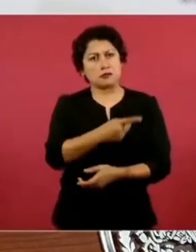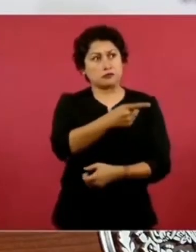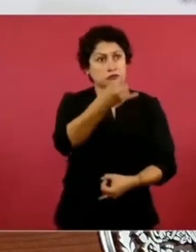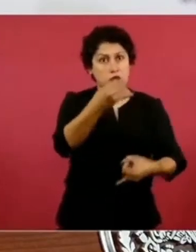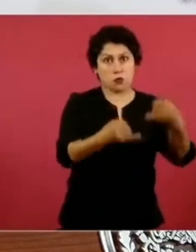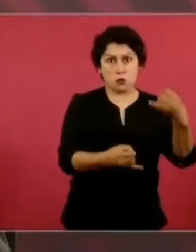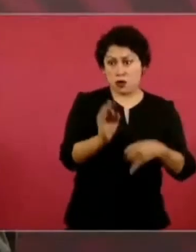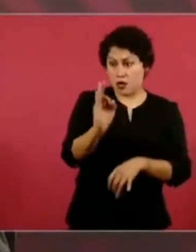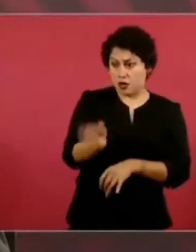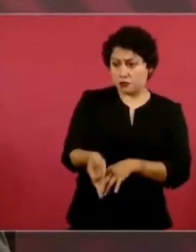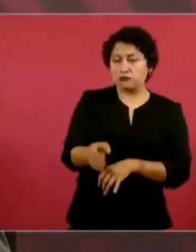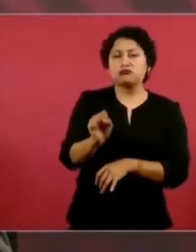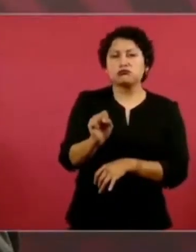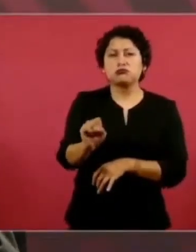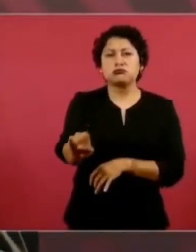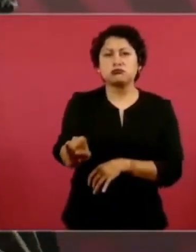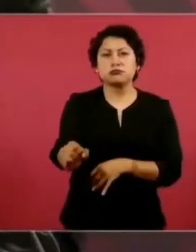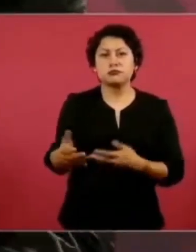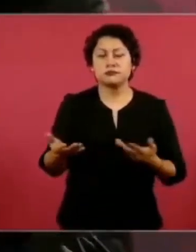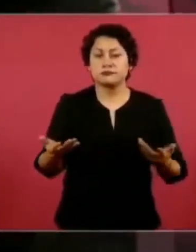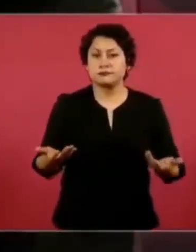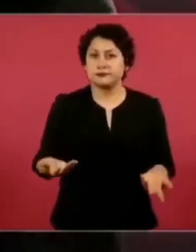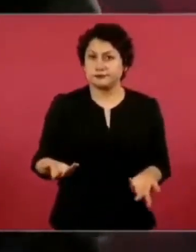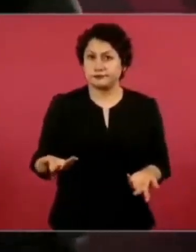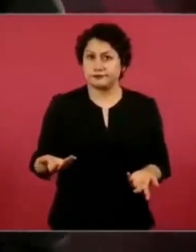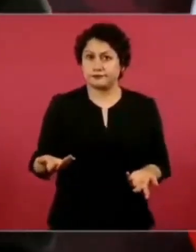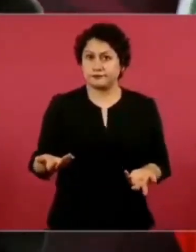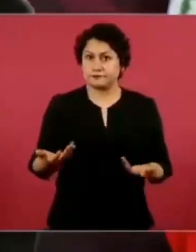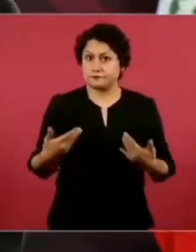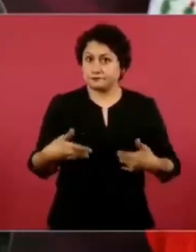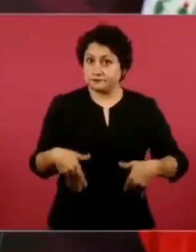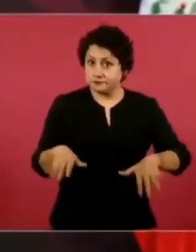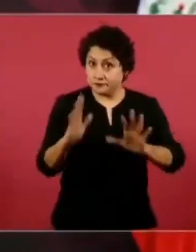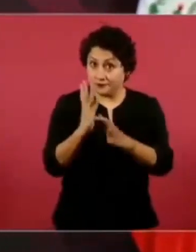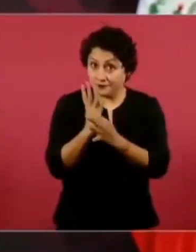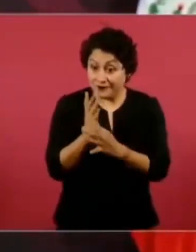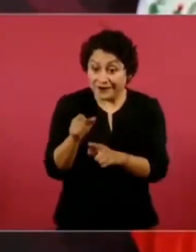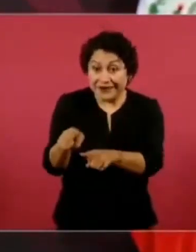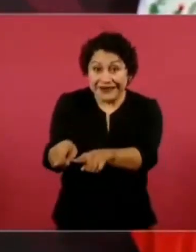al supuesto dueño de un terreno heredero